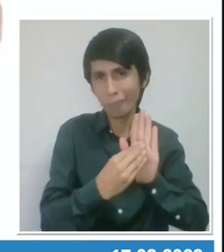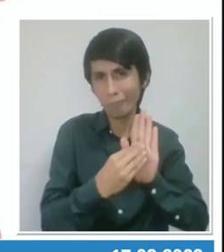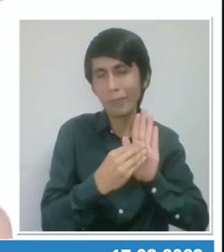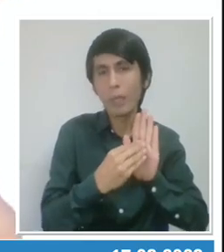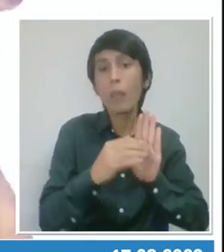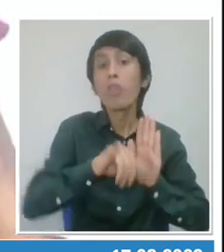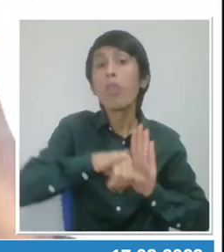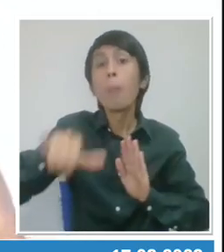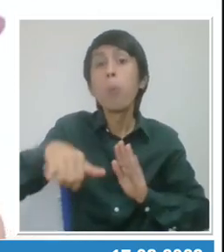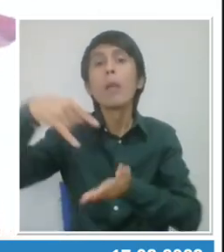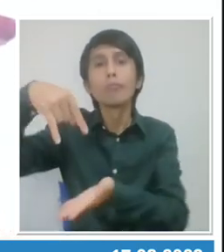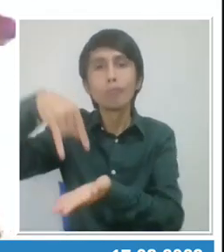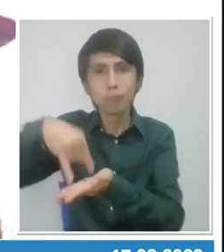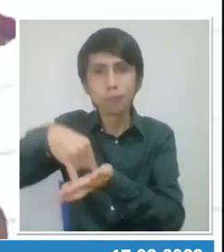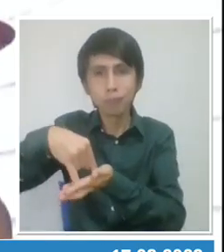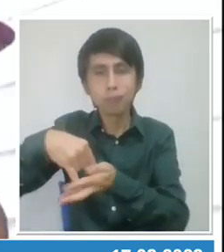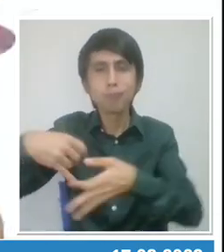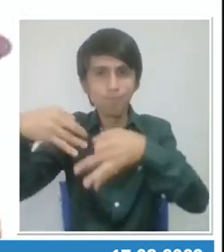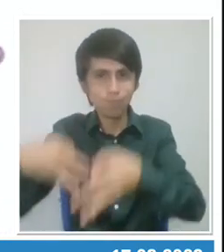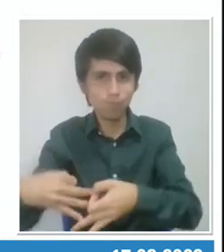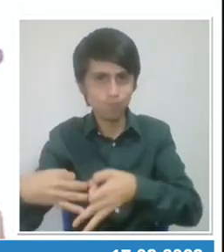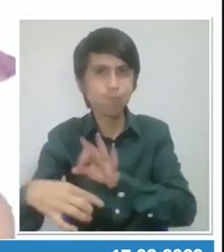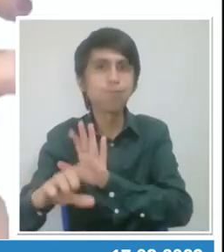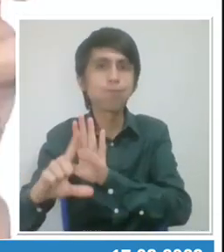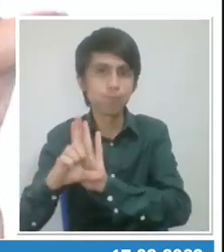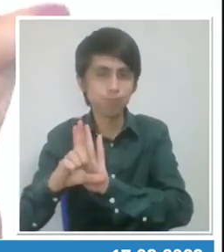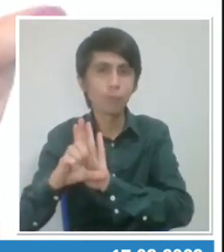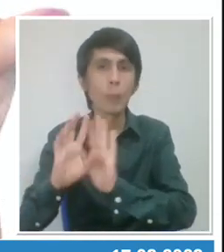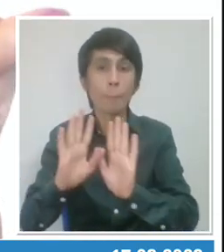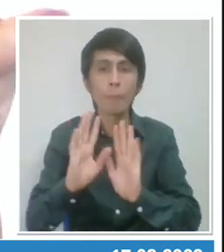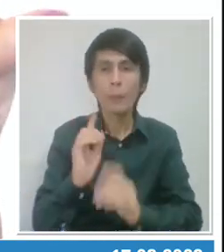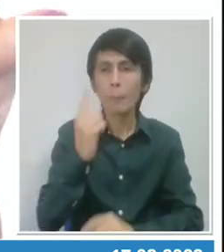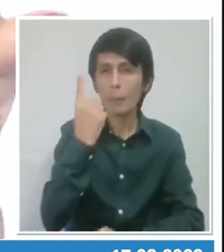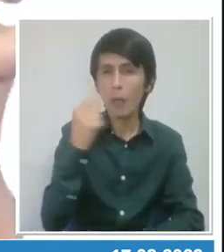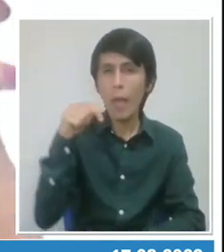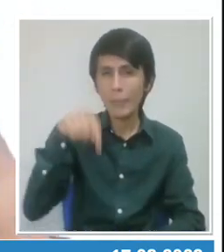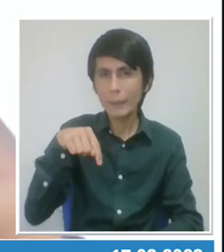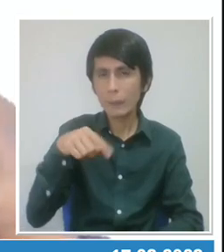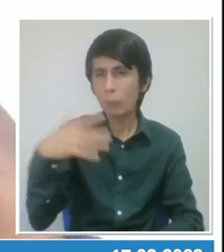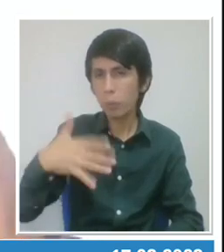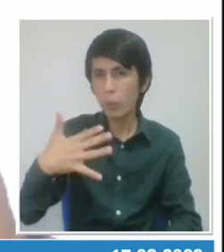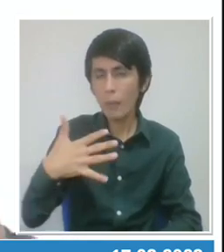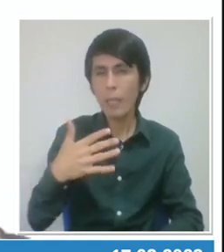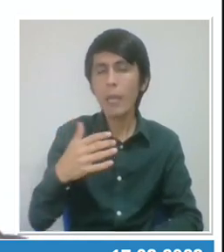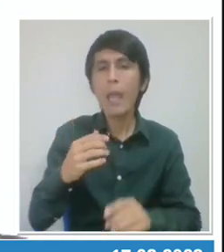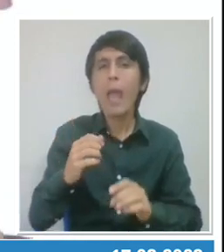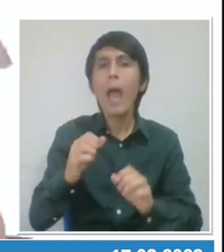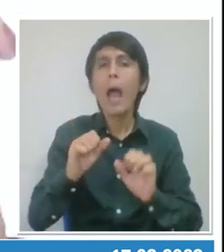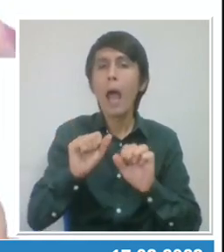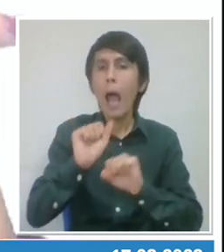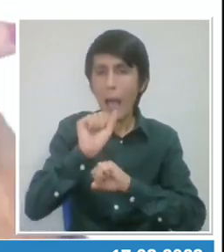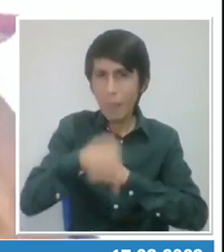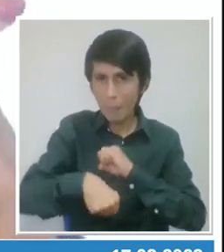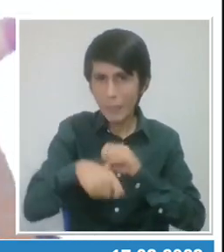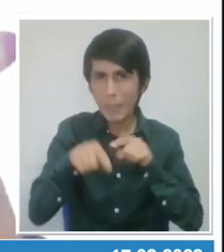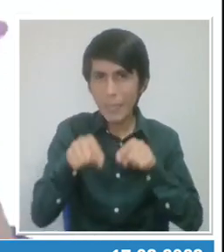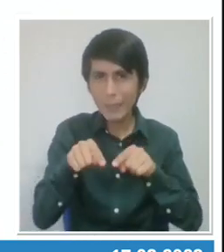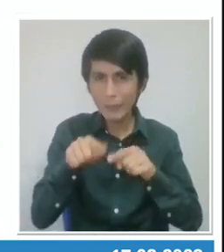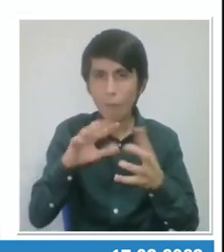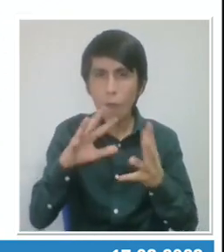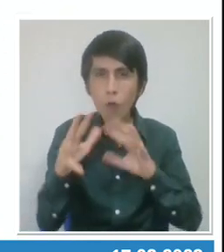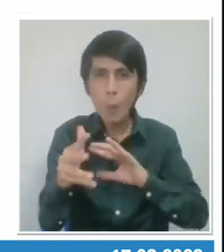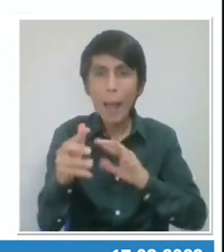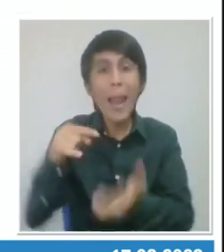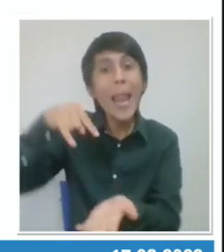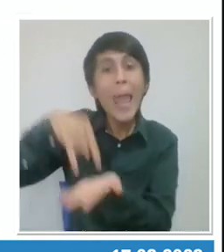del principio constitucional aquí es admitir esa modulación legislativa. Por lo tanto, lo que uno